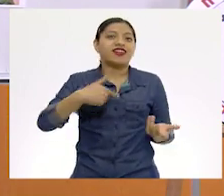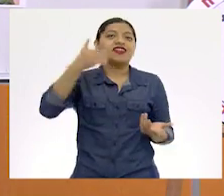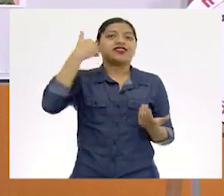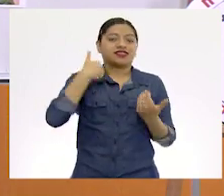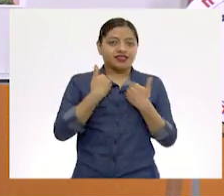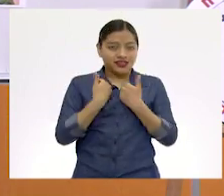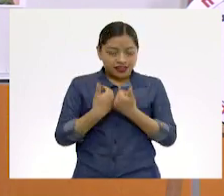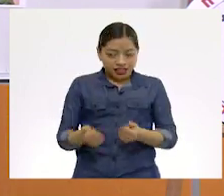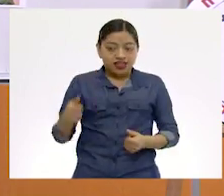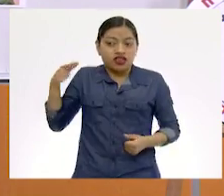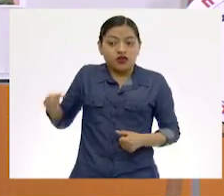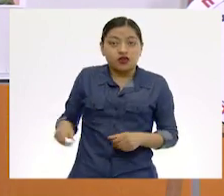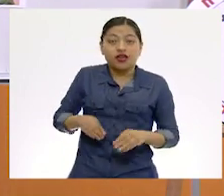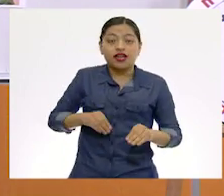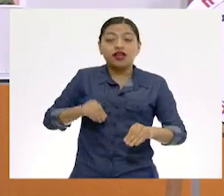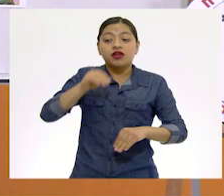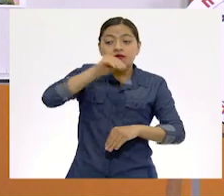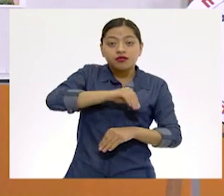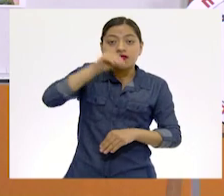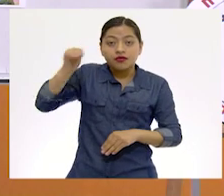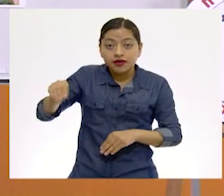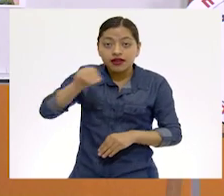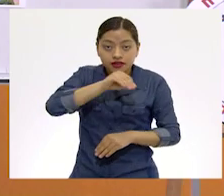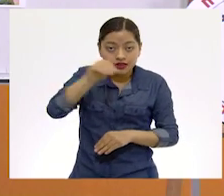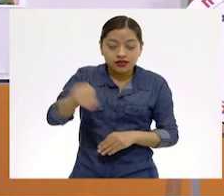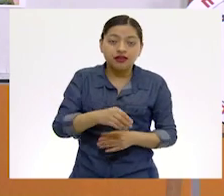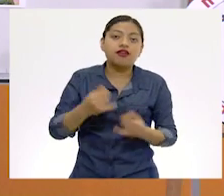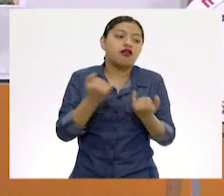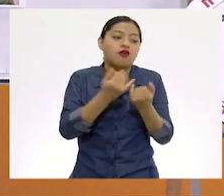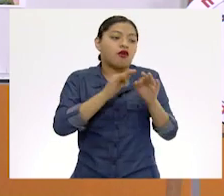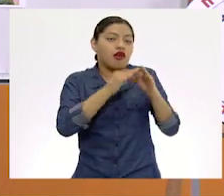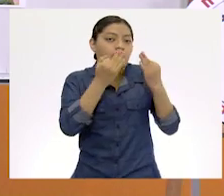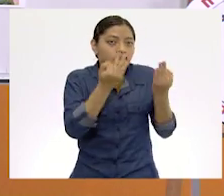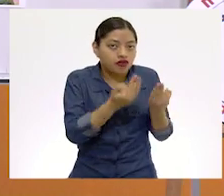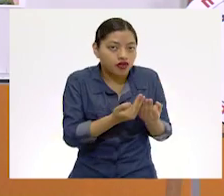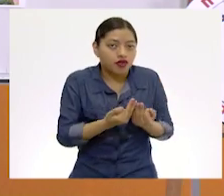el desplazamiento del caracol es de esta manera, pero ahora que